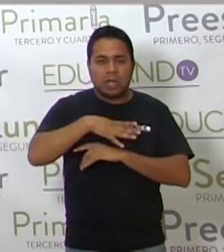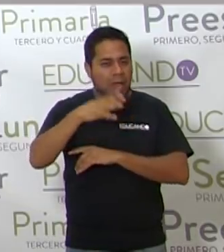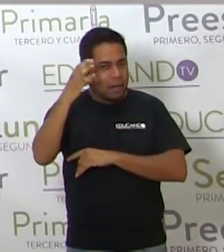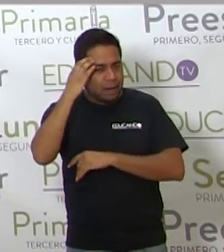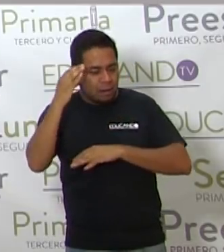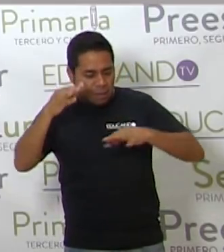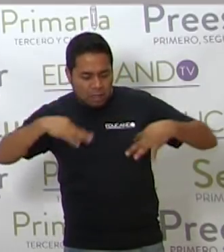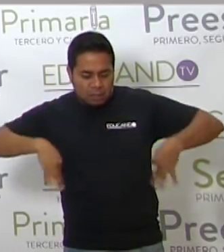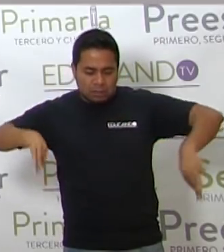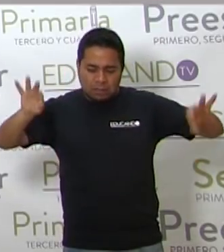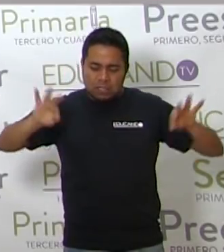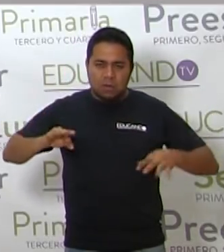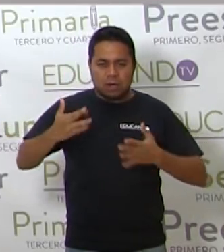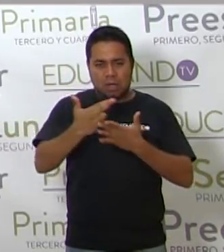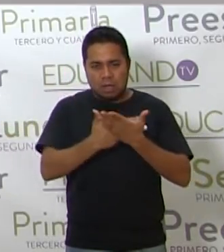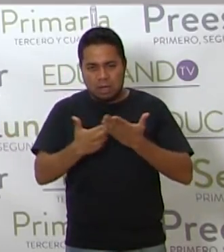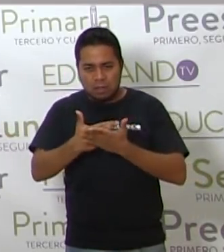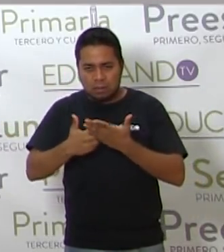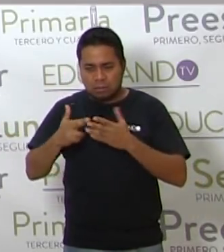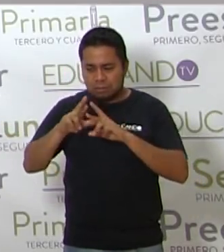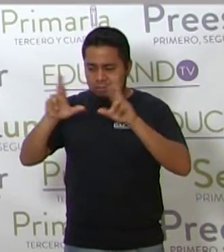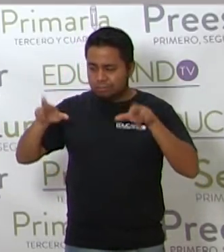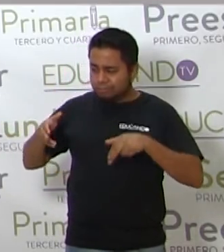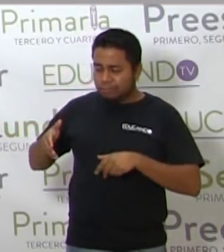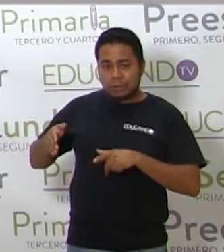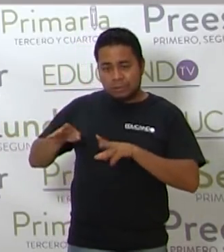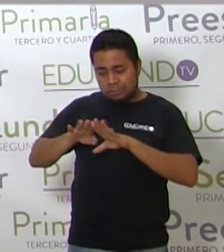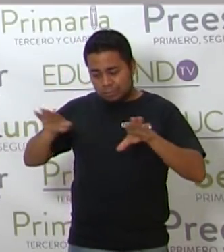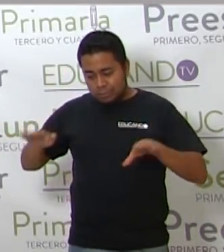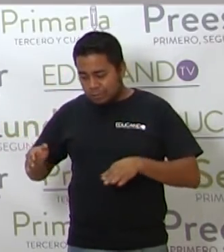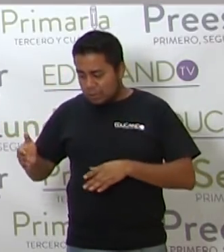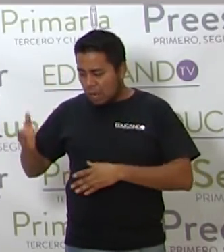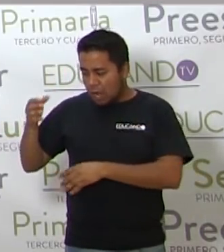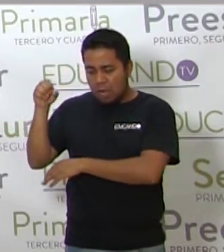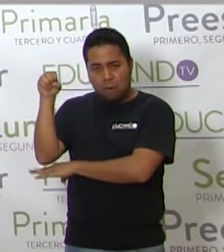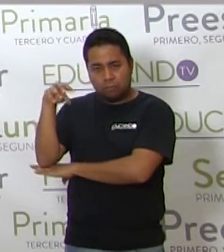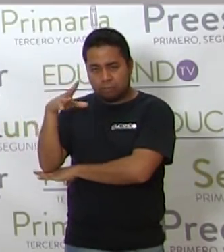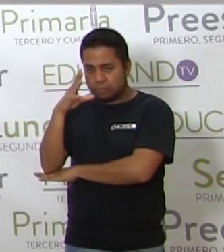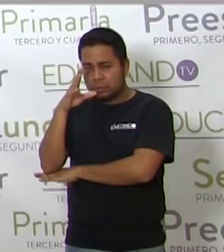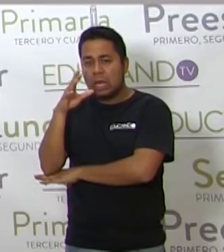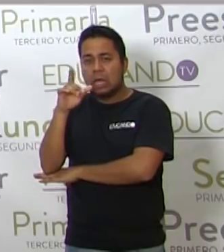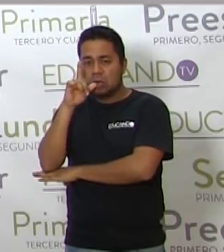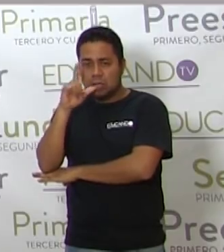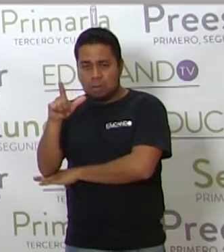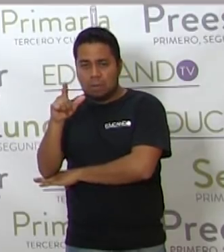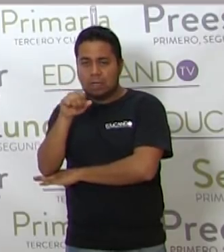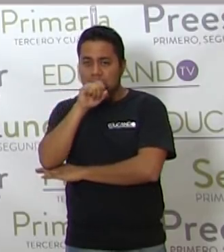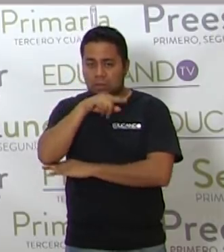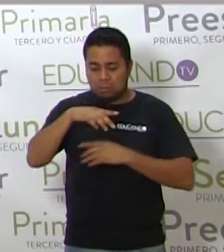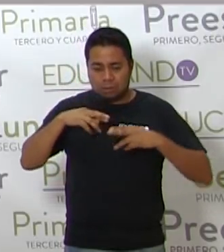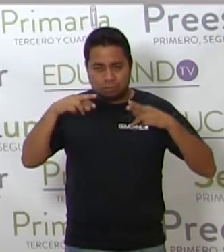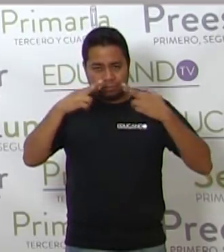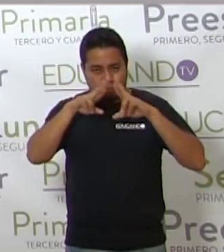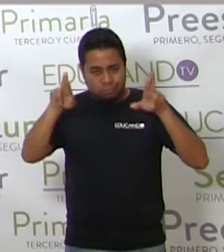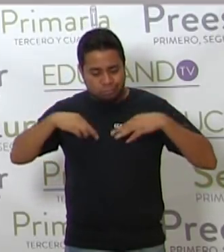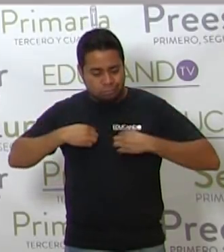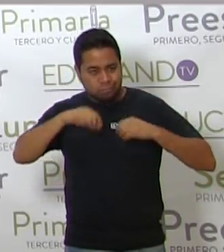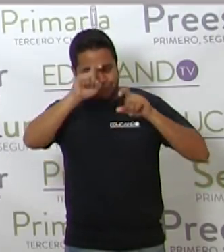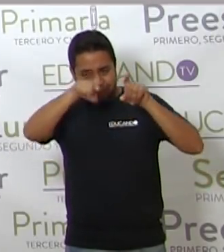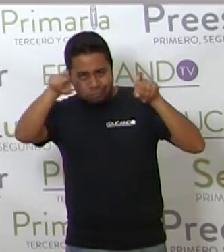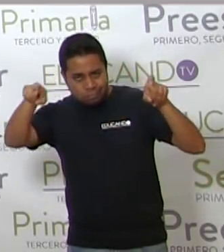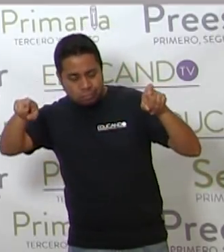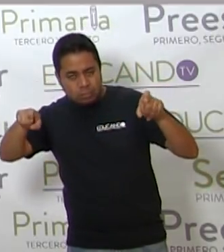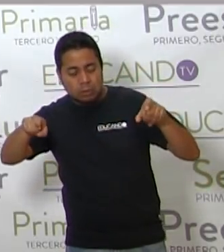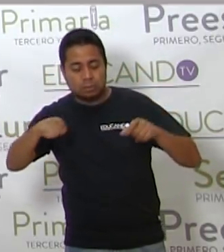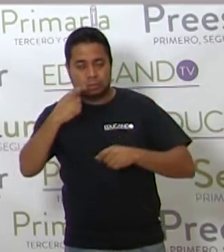rosas, un buró con una lámpara y un armario. ¿Bien? Es muy importante,